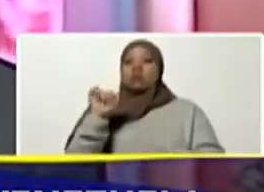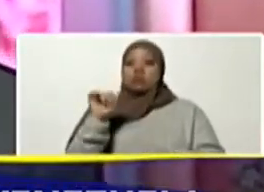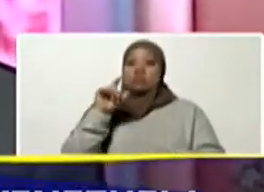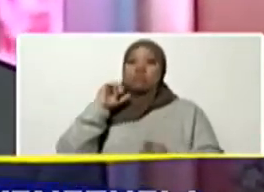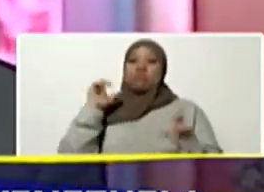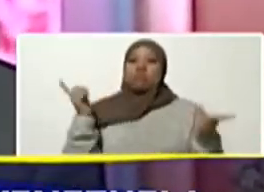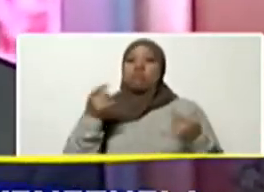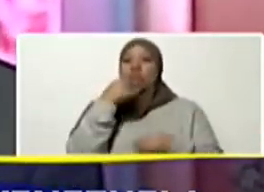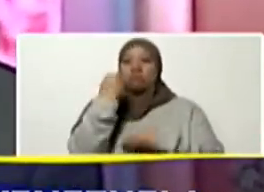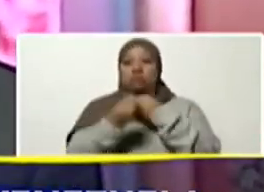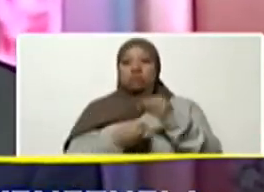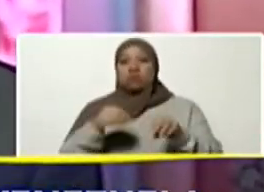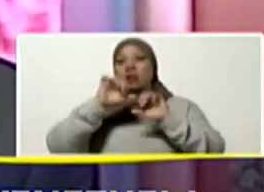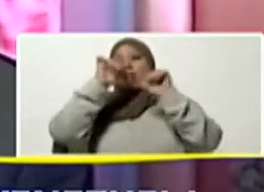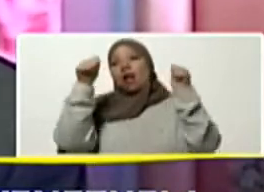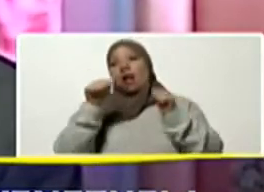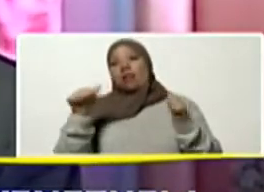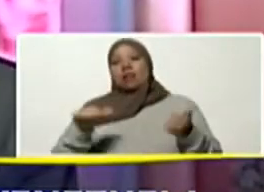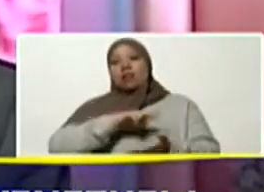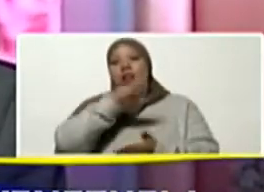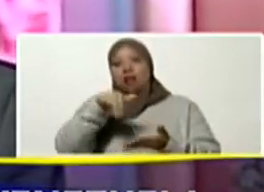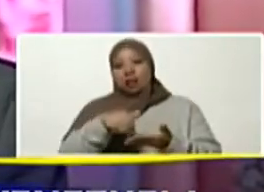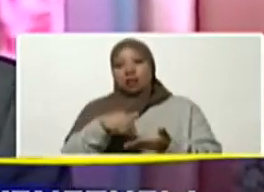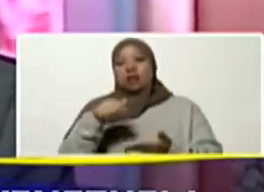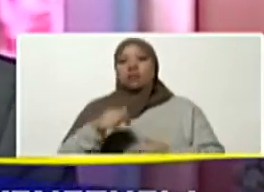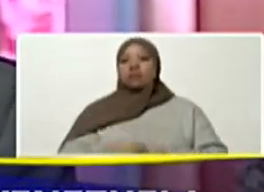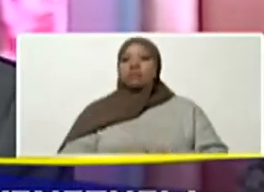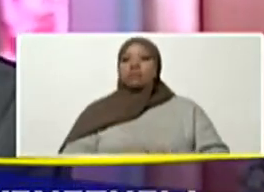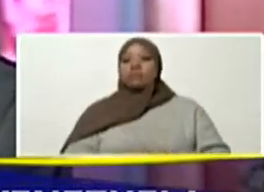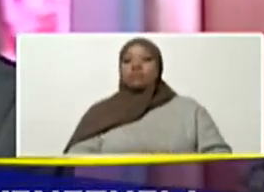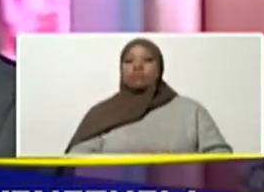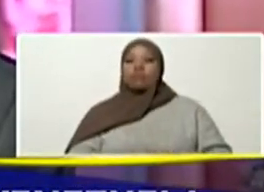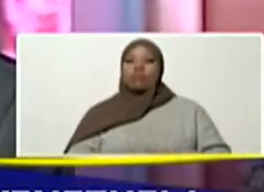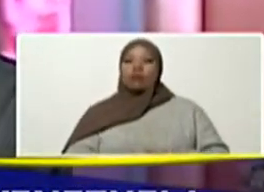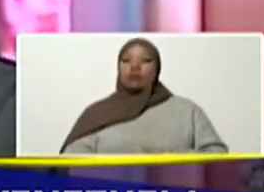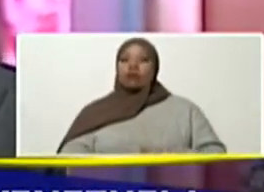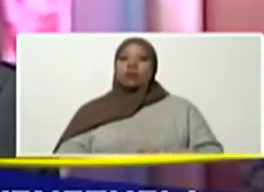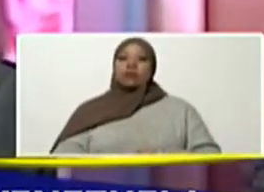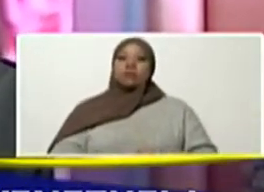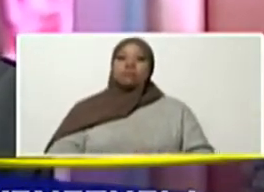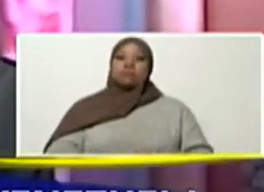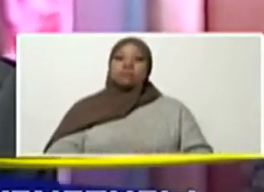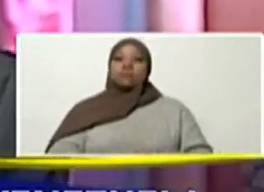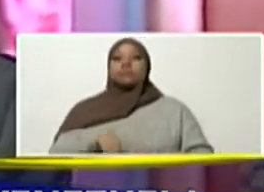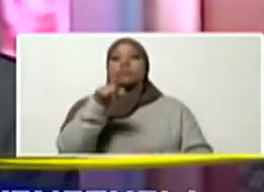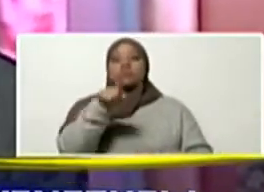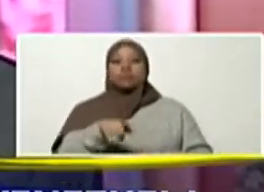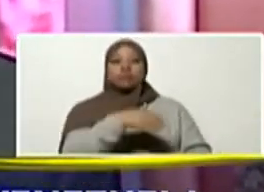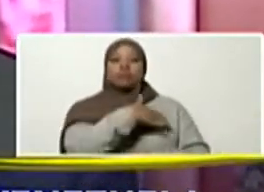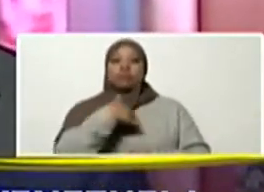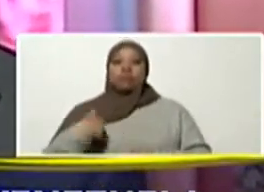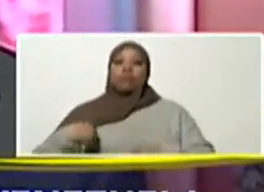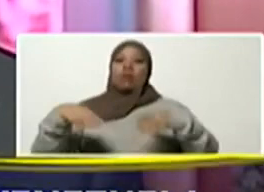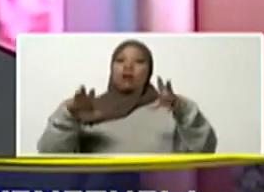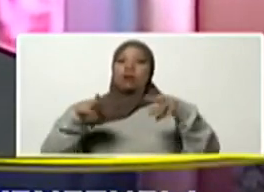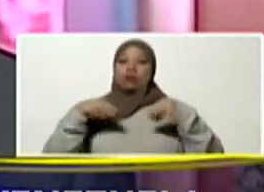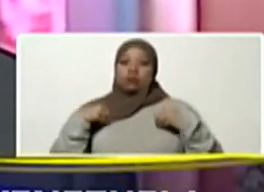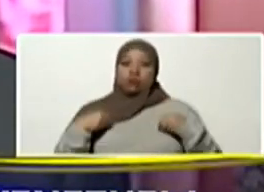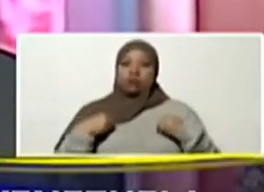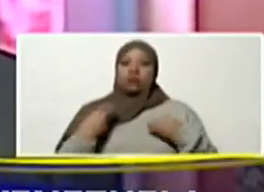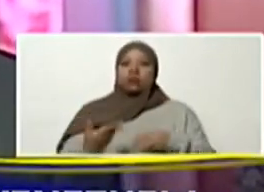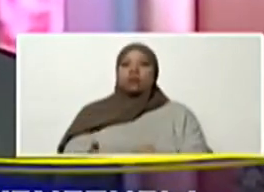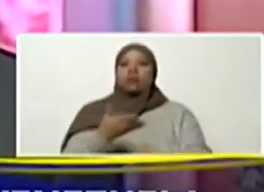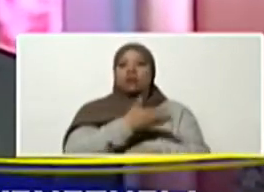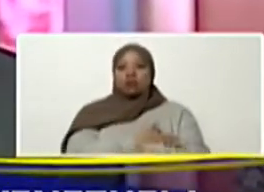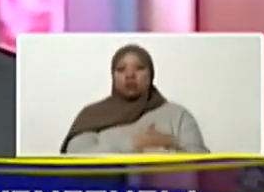Galería de Arte Nacional. Sin más, señor presidente, quiero además hacer un reconocimiento, antes de